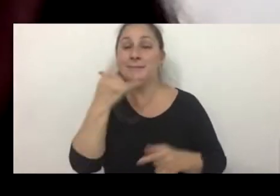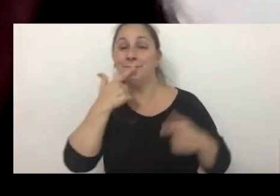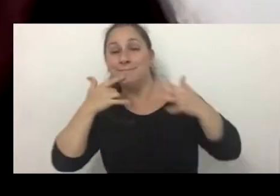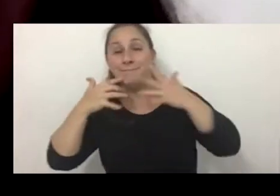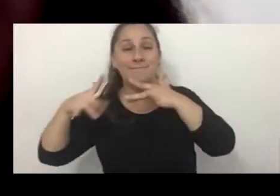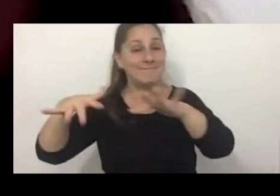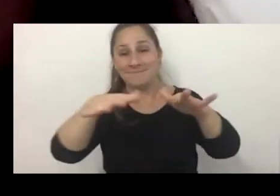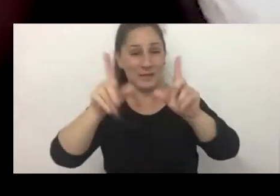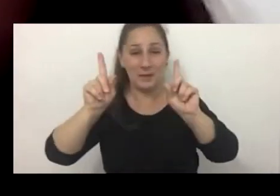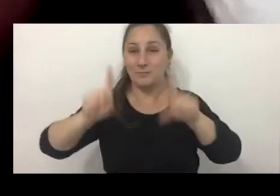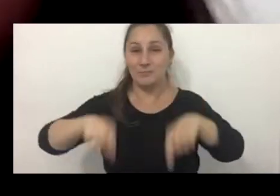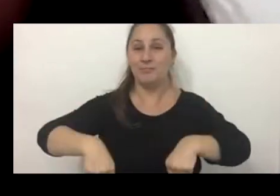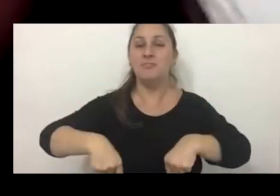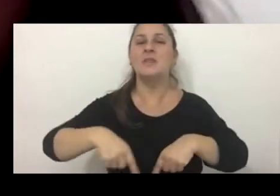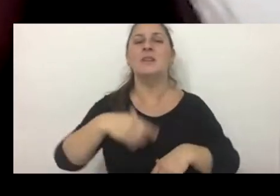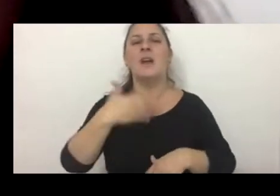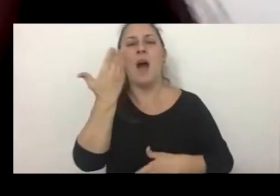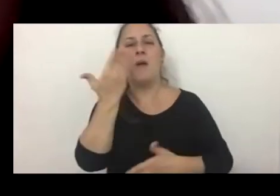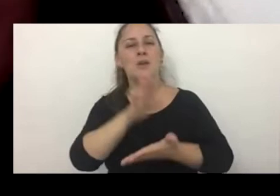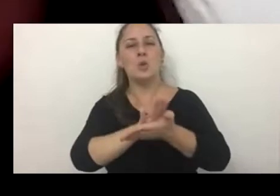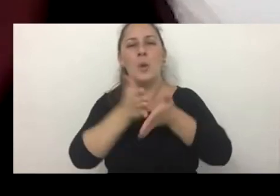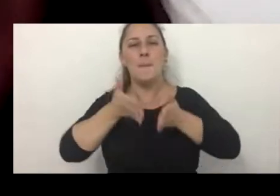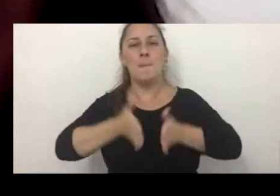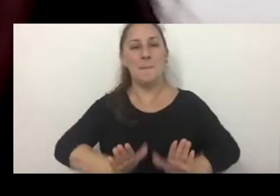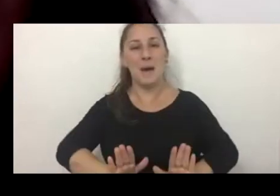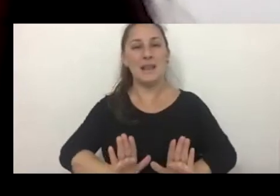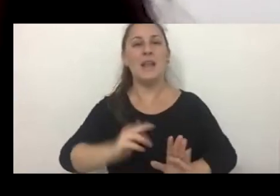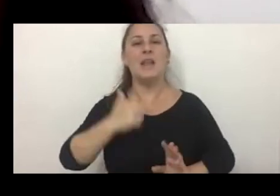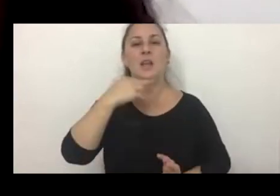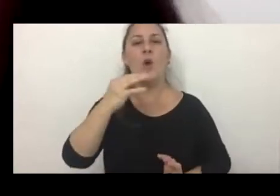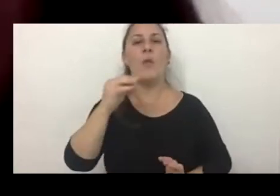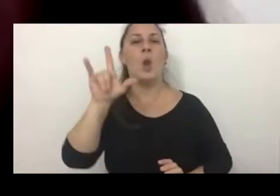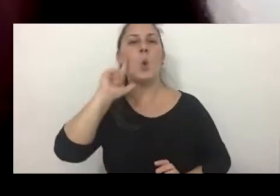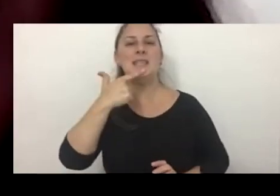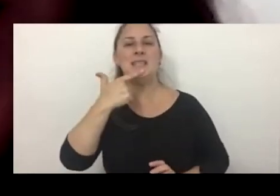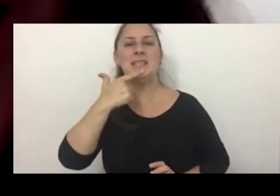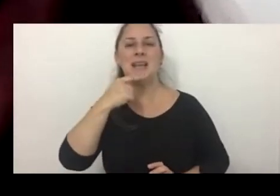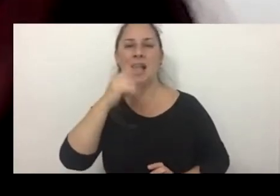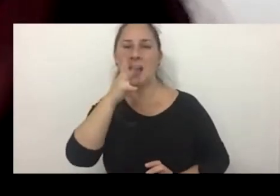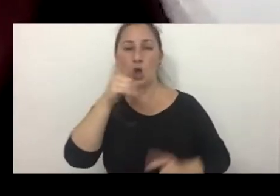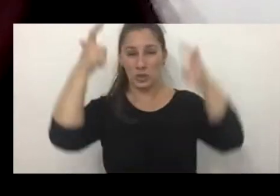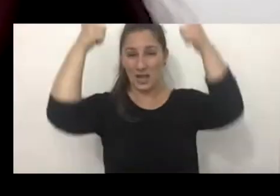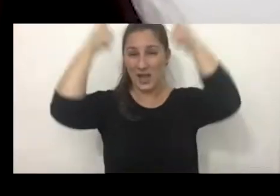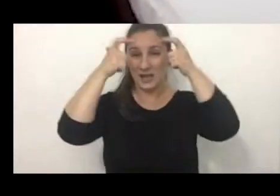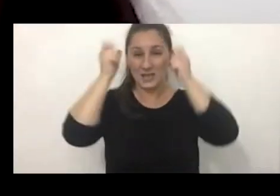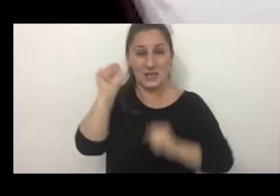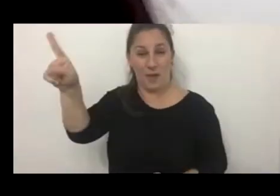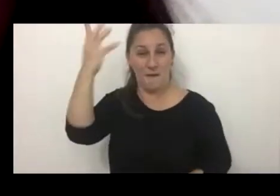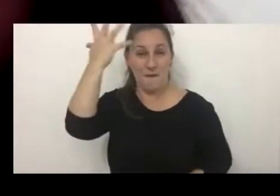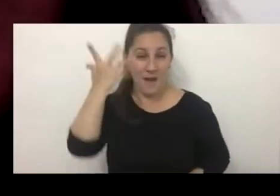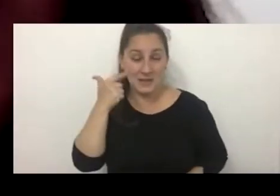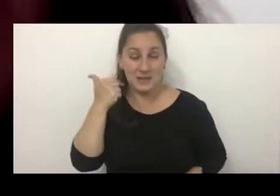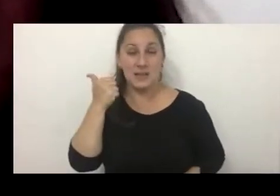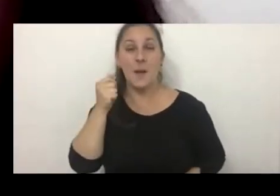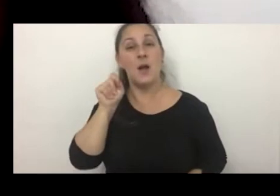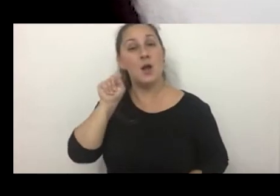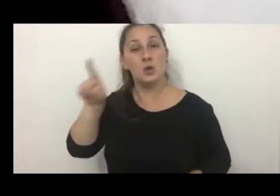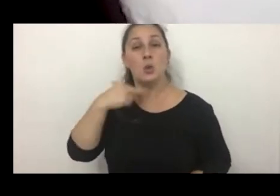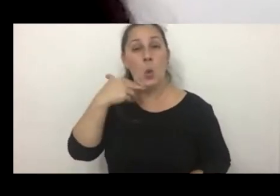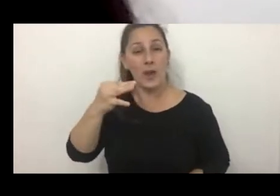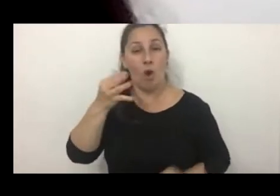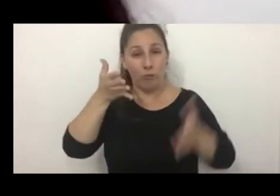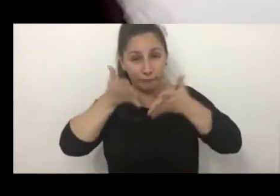encontrarse pariendo en principio acostadas para la comodidad de quien asistía el parto, que era el